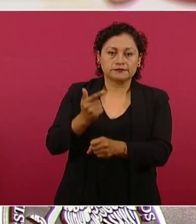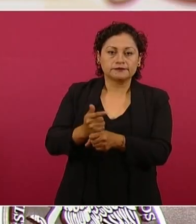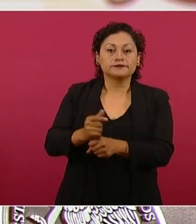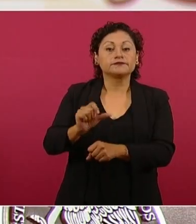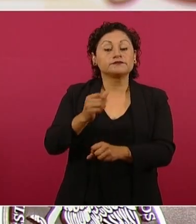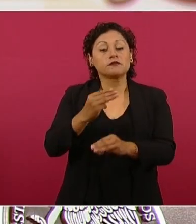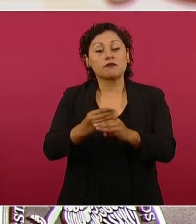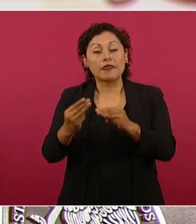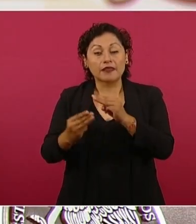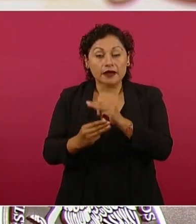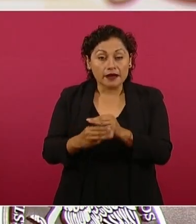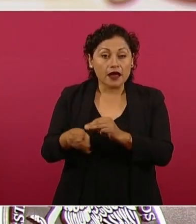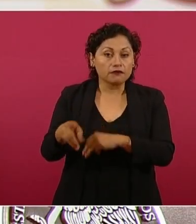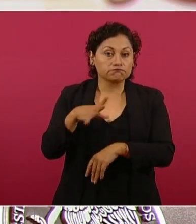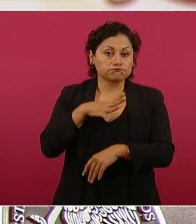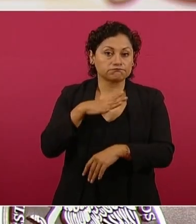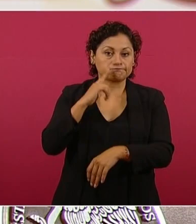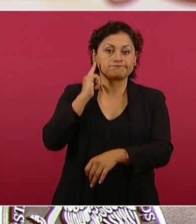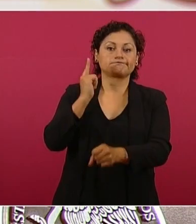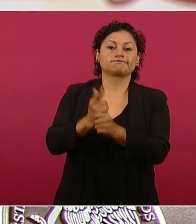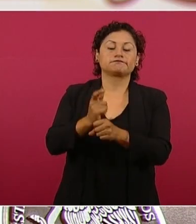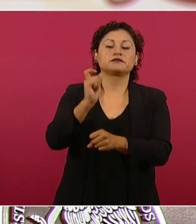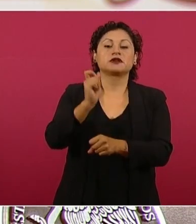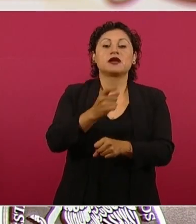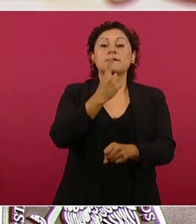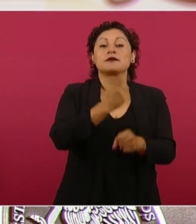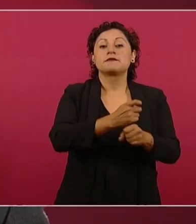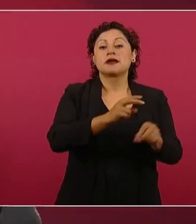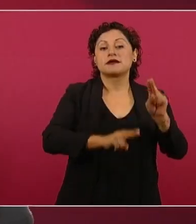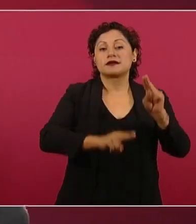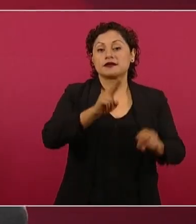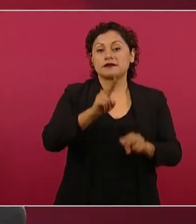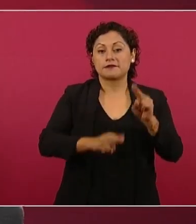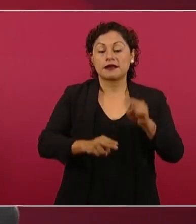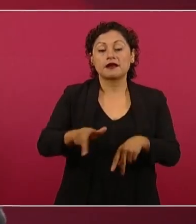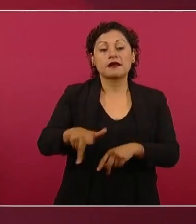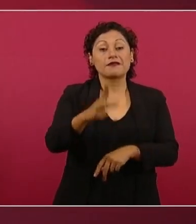equipamiento, se identificó que en el primer nivel de atención hay un déficit de